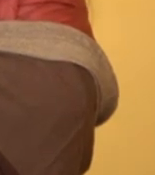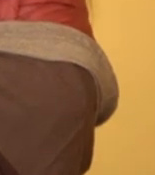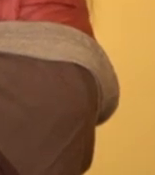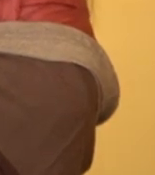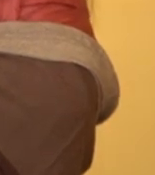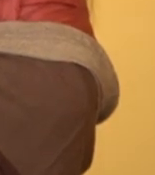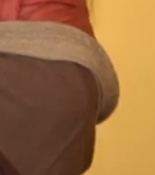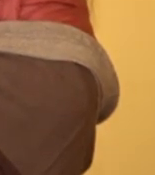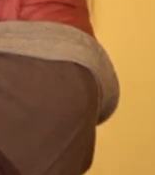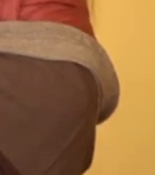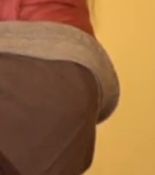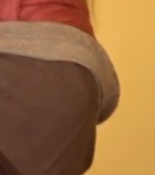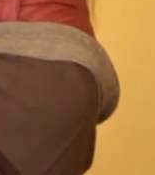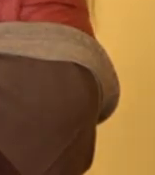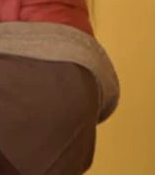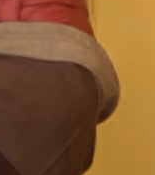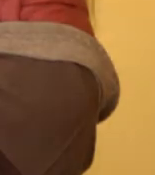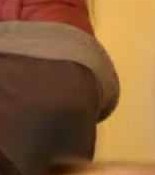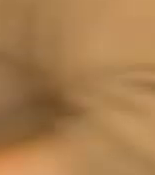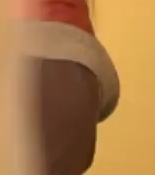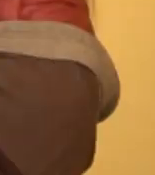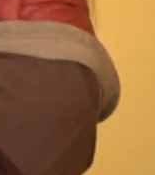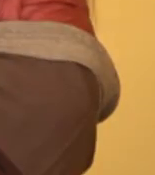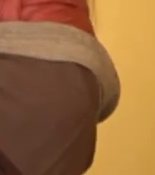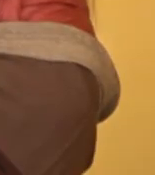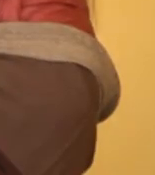Dime, ¿tu nombre? Dime, Isabel.